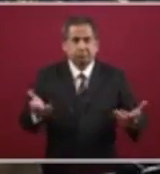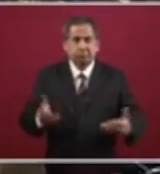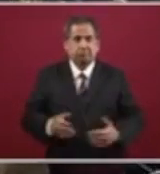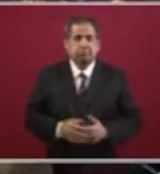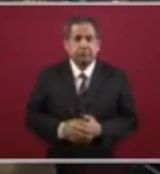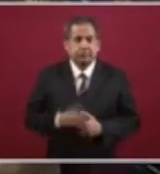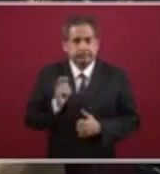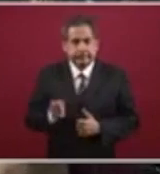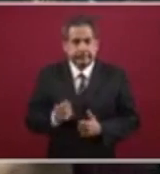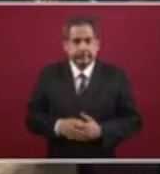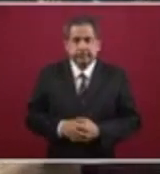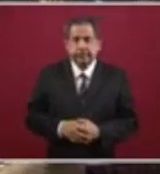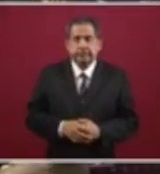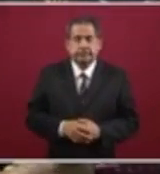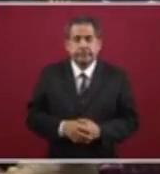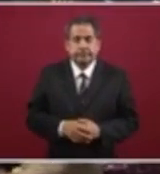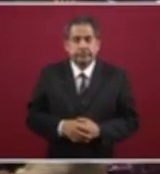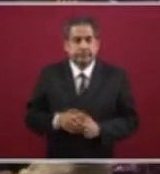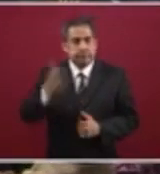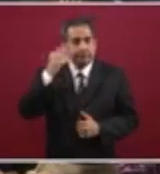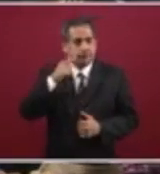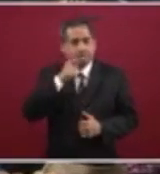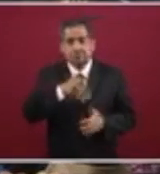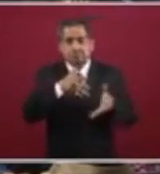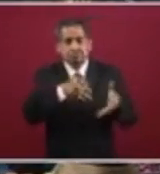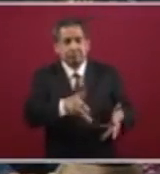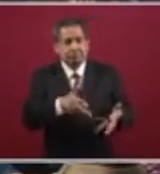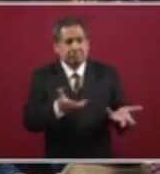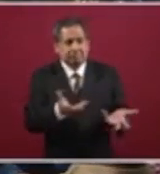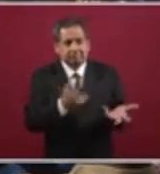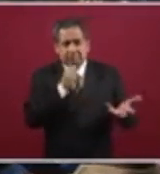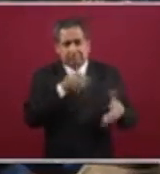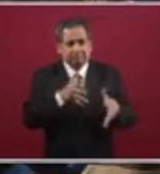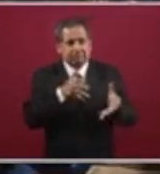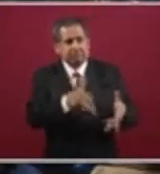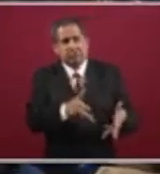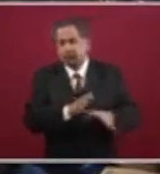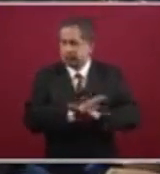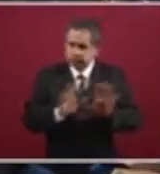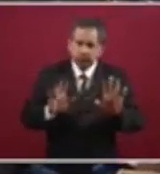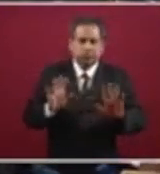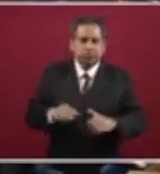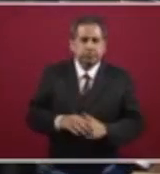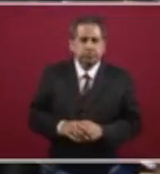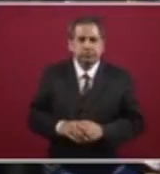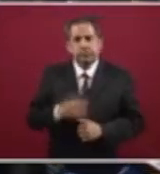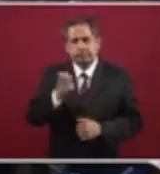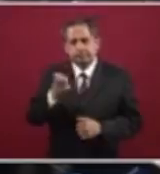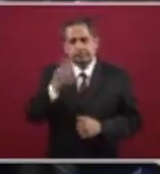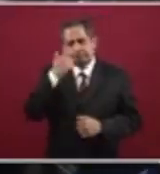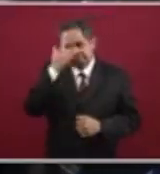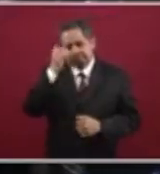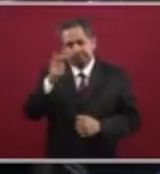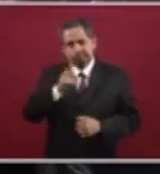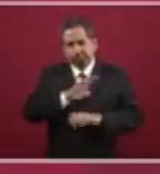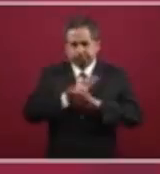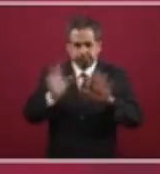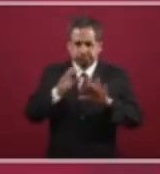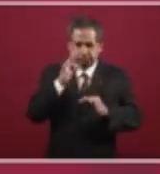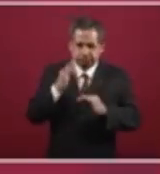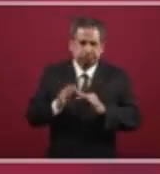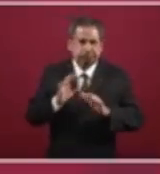que estaban ociosas. Bueno, pues esa es la razón por la que ya